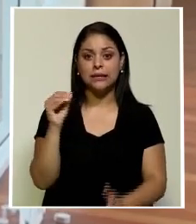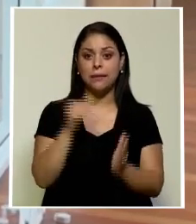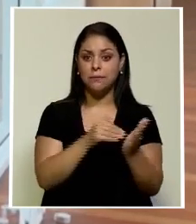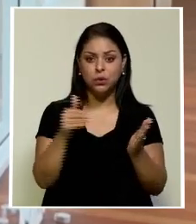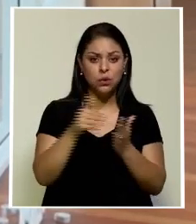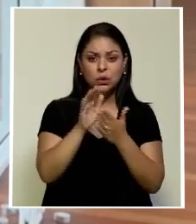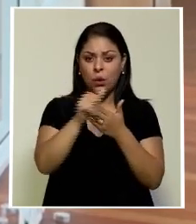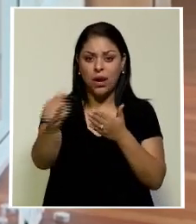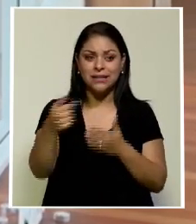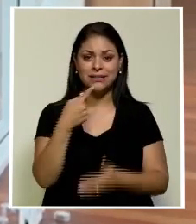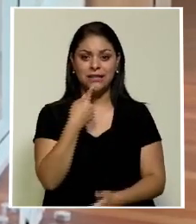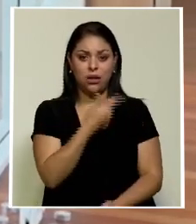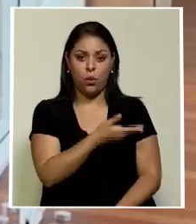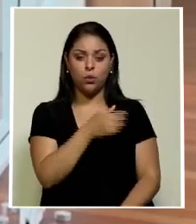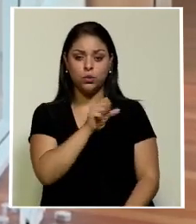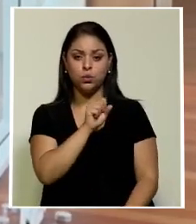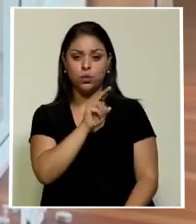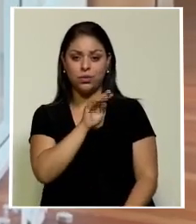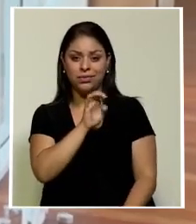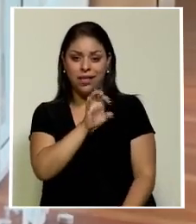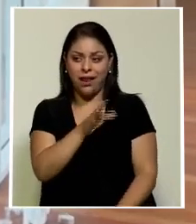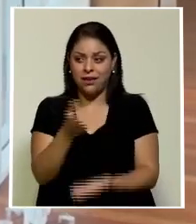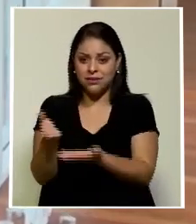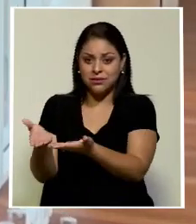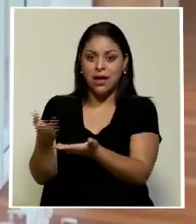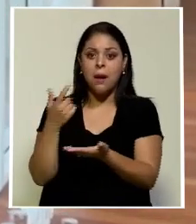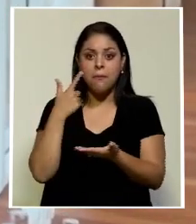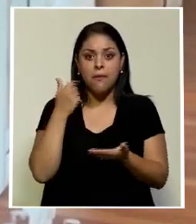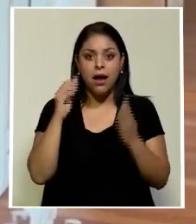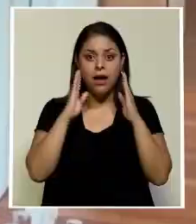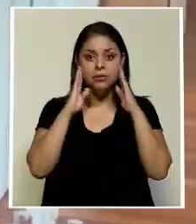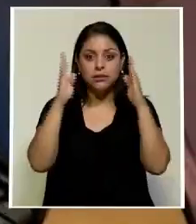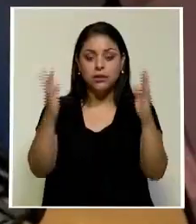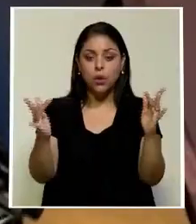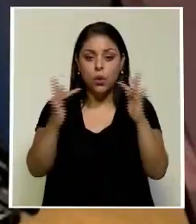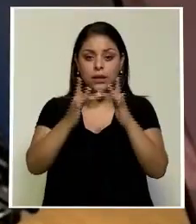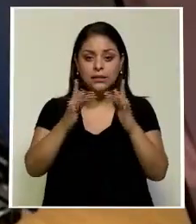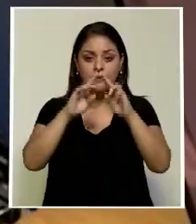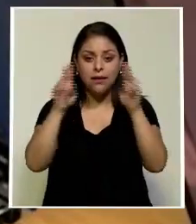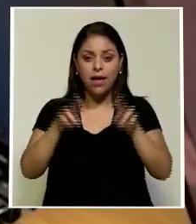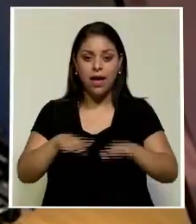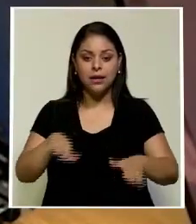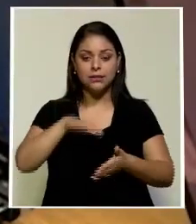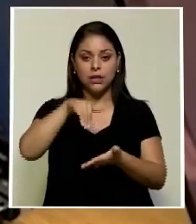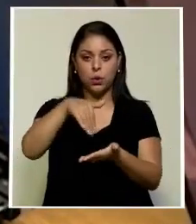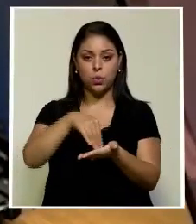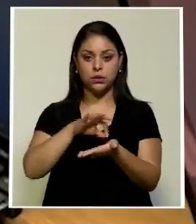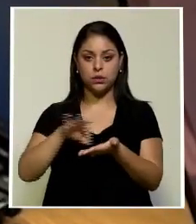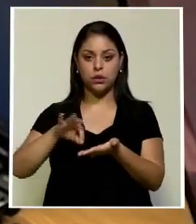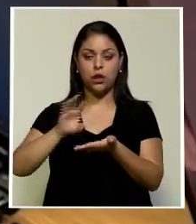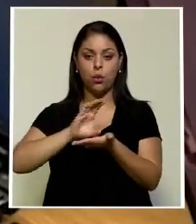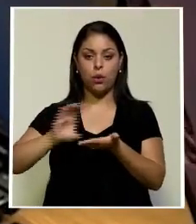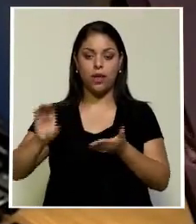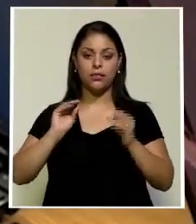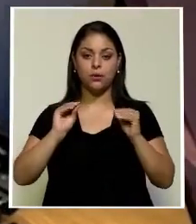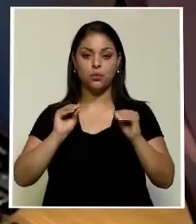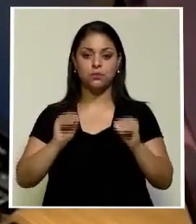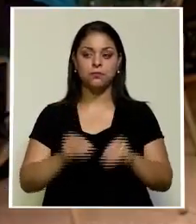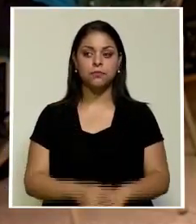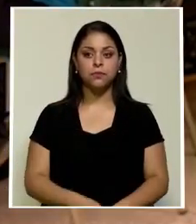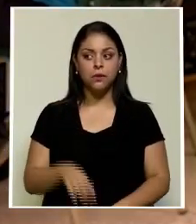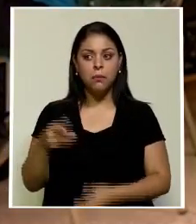SUTEL, disponibles para poder atender la conectividad en centros educativos. Aunque la propuesta parece ser una buena